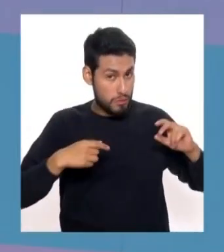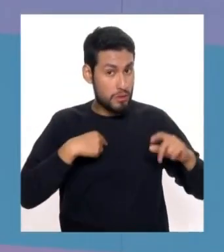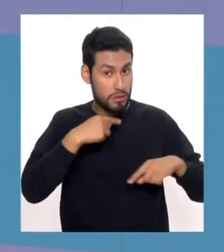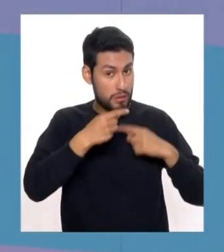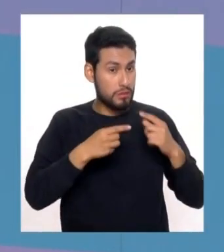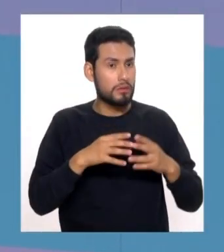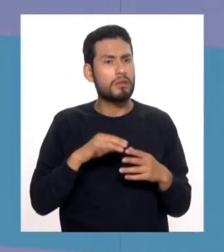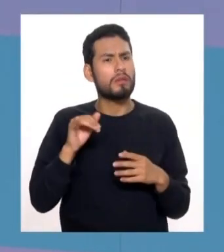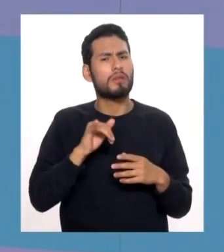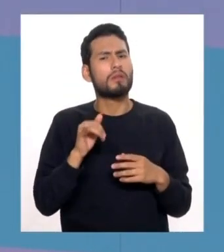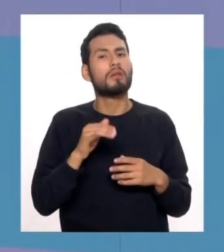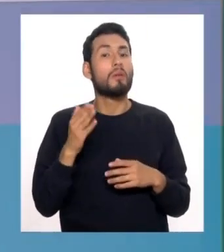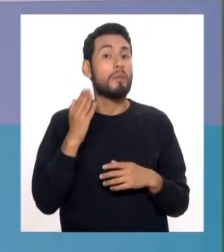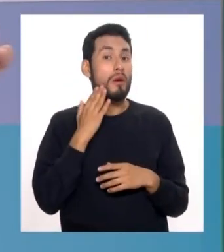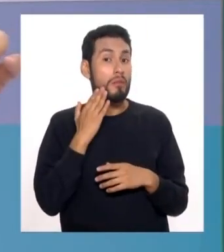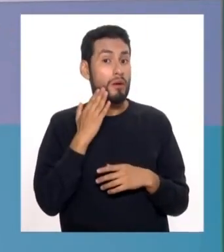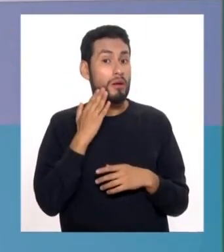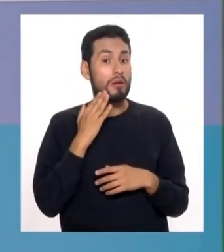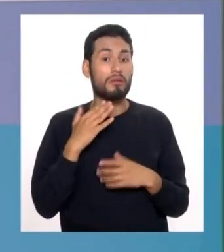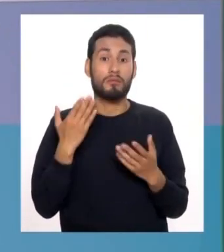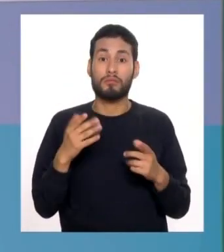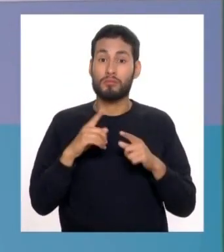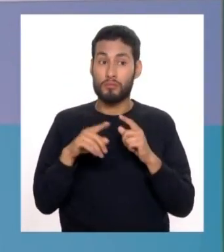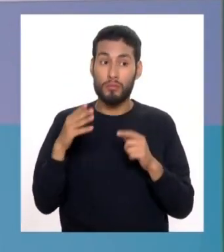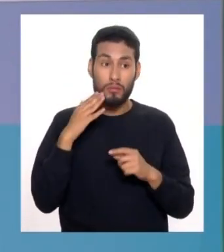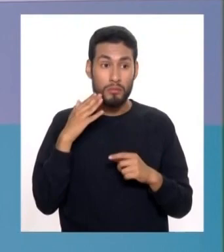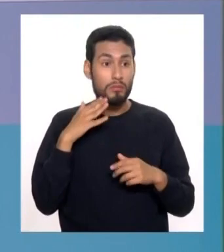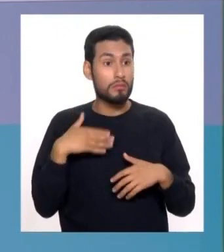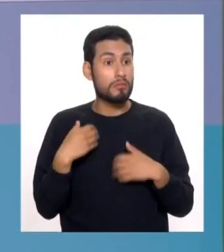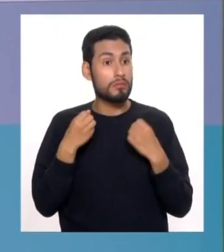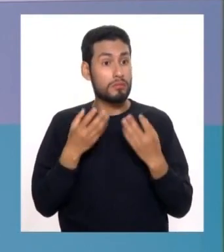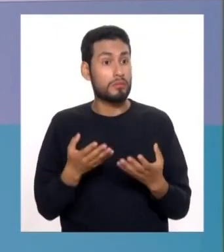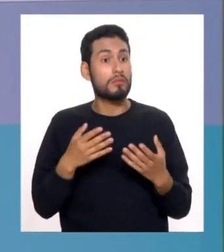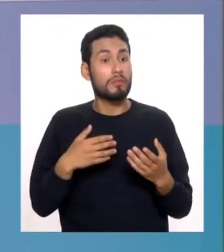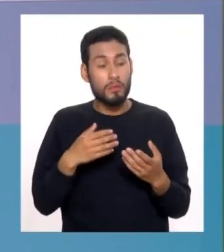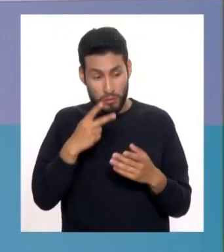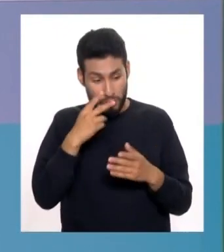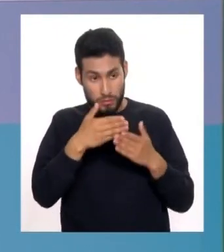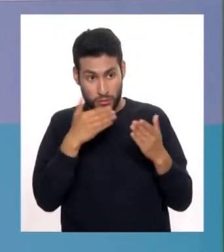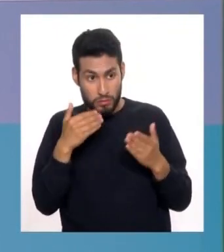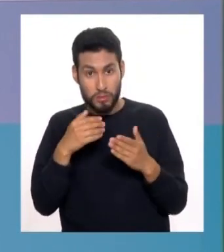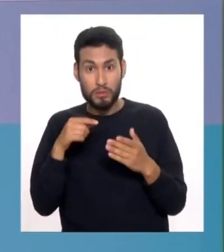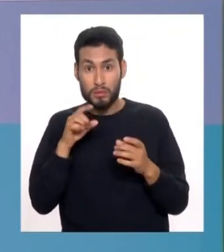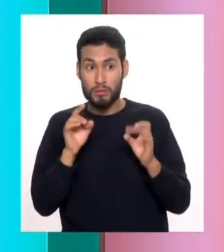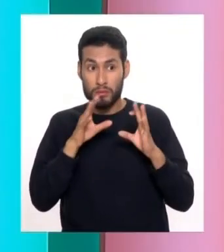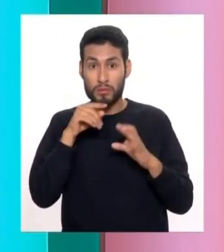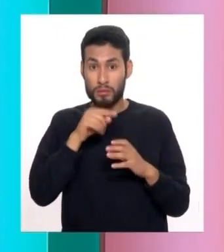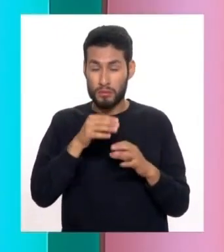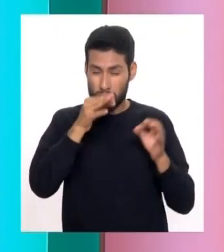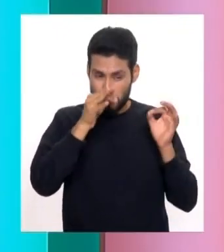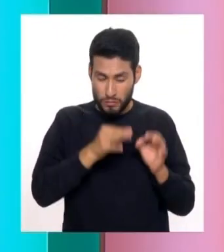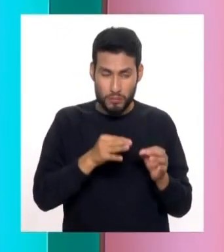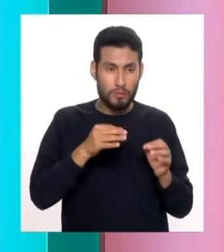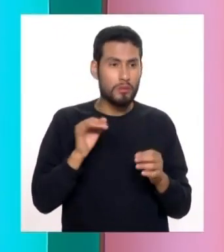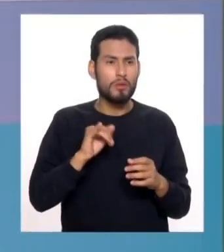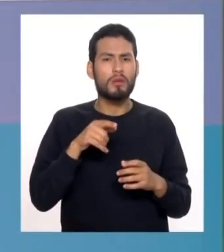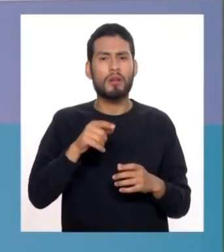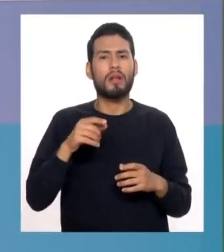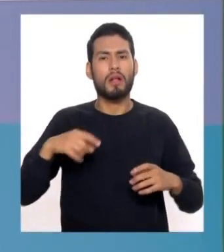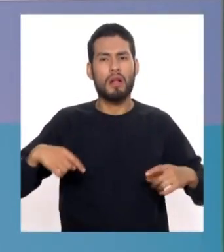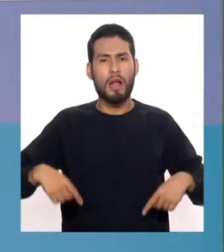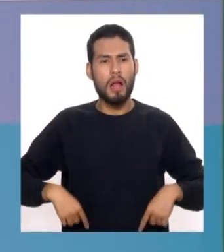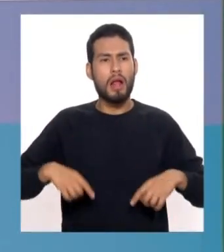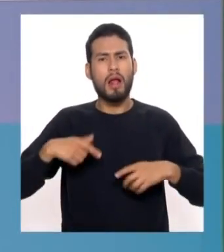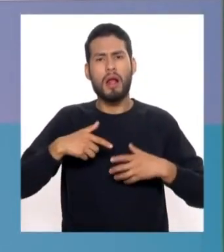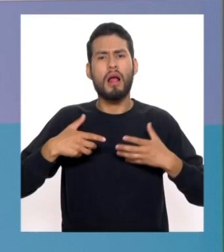mencionaba, sino también la madre, ciertas complicaciones que se pueden predecir con cierto grado de certeza, como la preeclampsia,